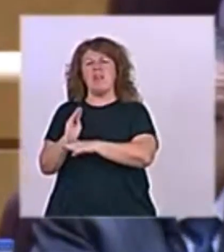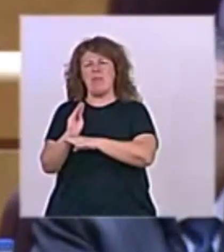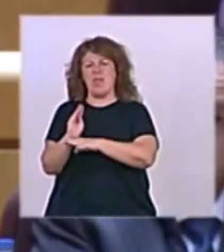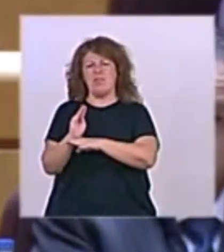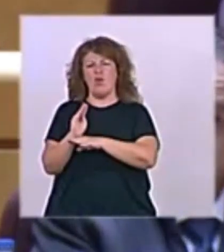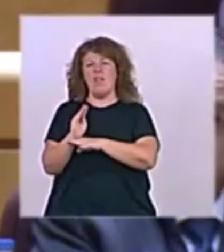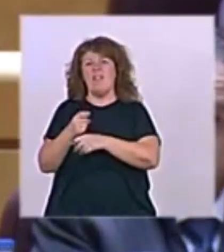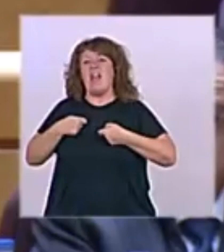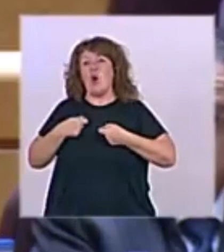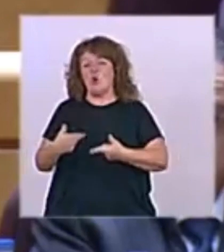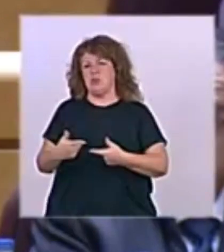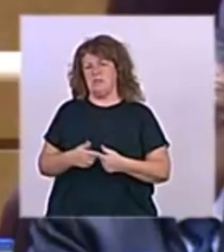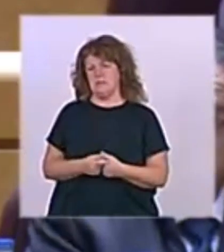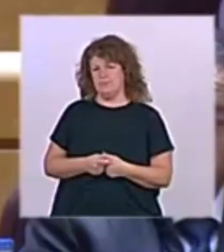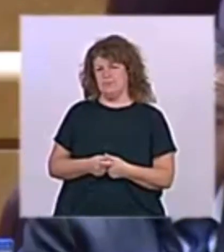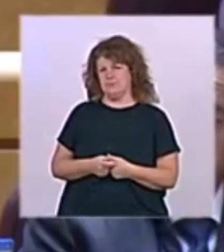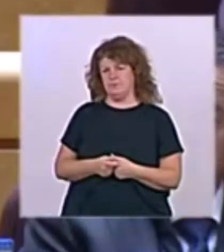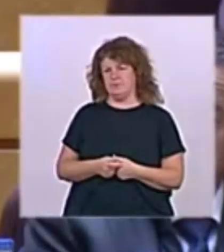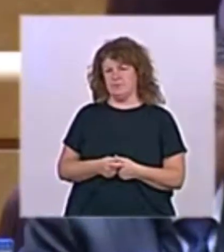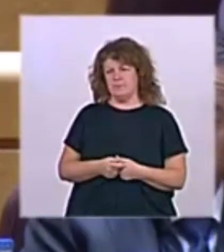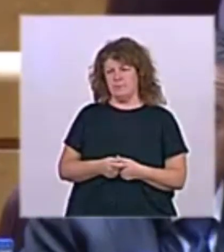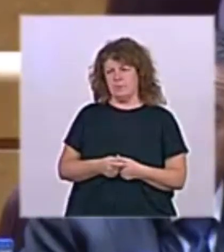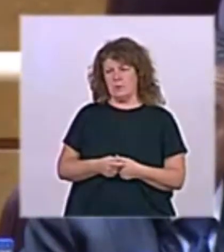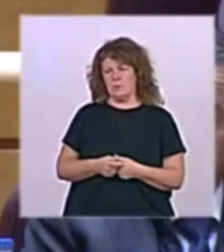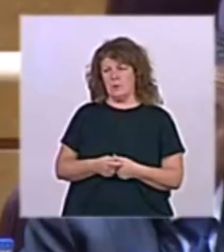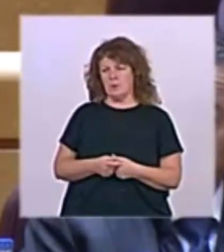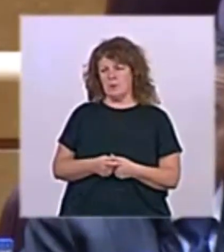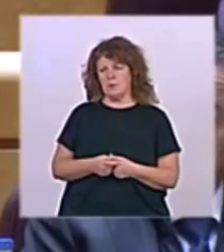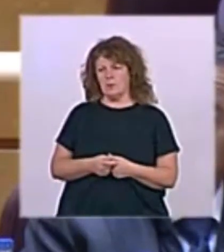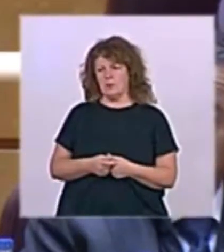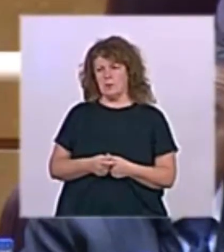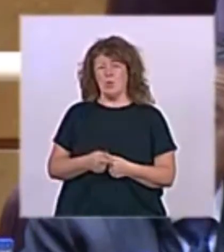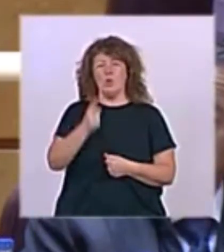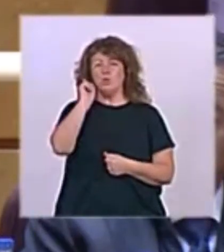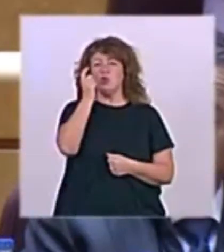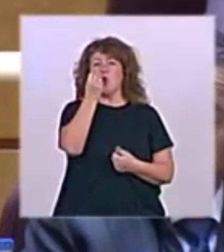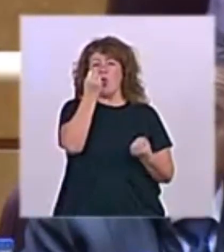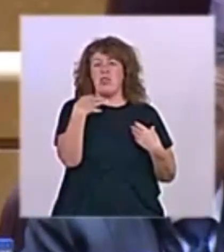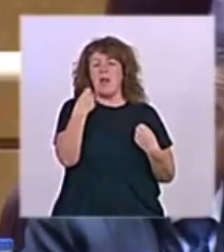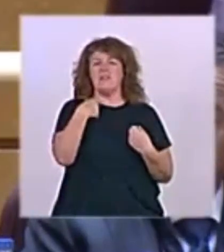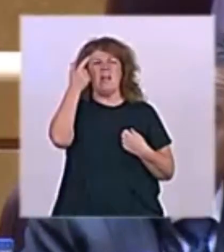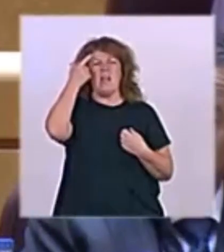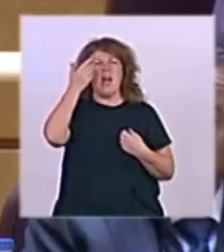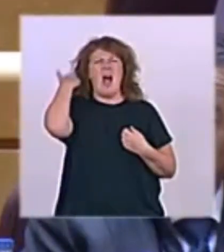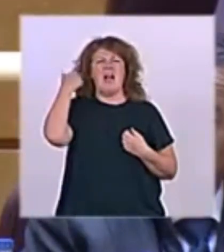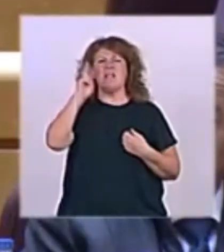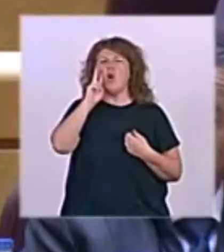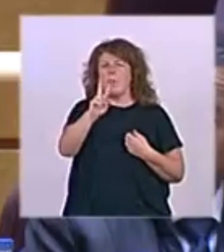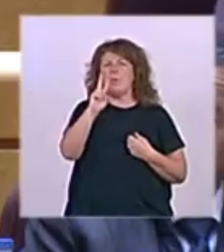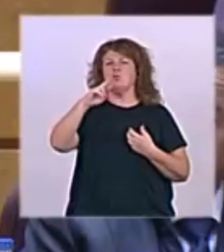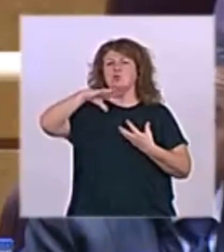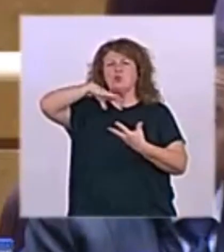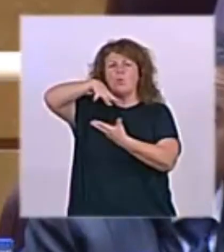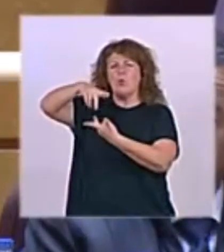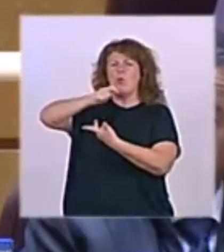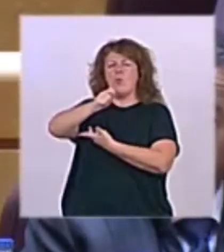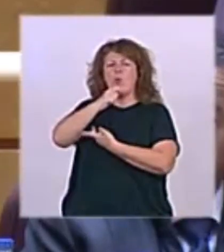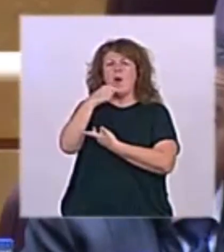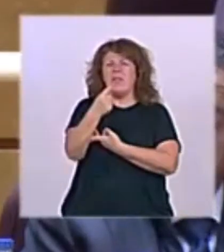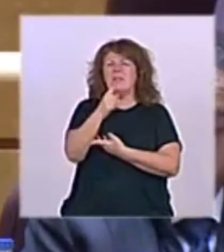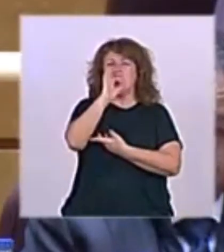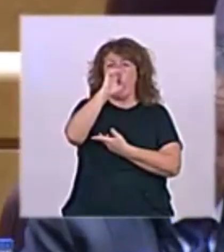dato En cuantía Si sabemos Ayer lo hemos sabido A través de un medio De comunicación Que a una ONG Se le ha dado 60 millones de euros